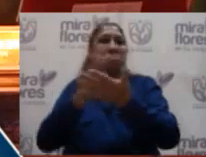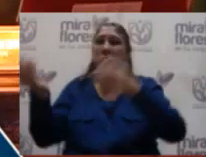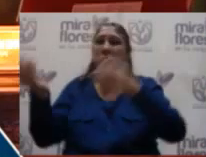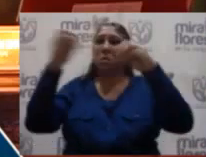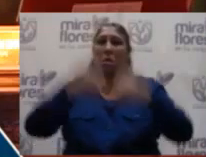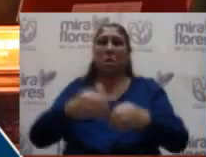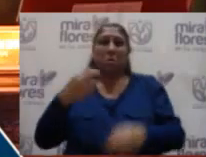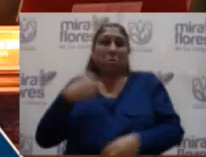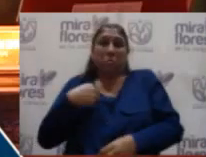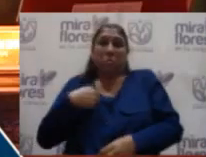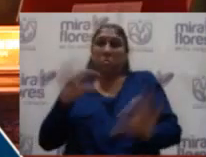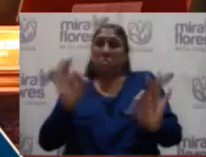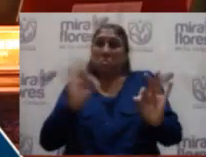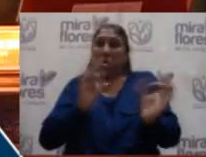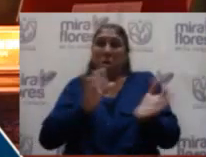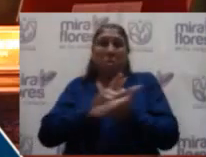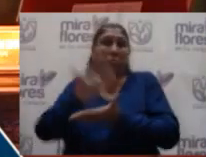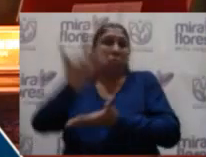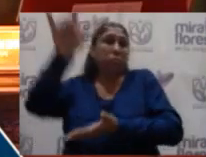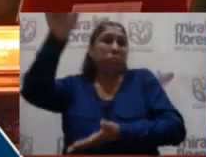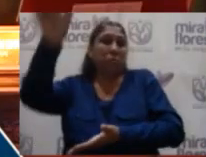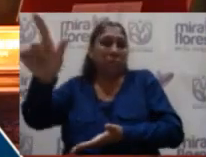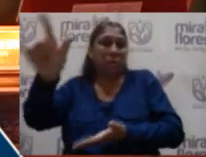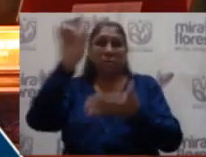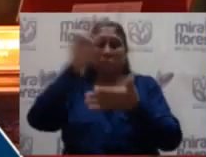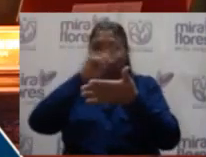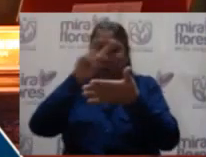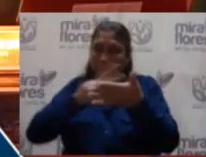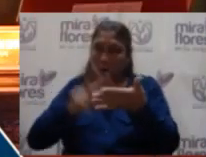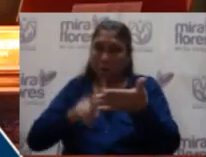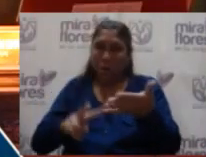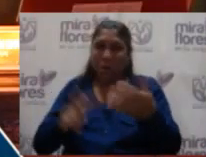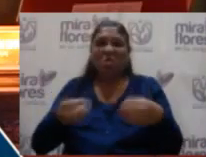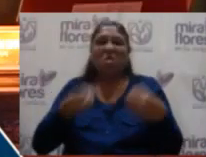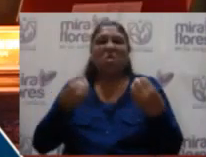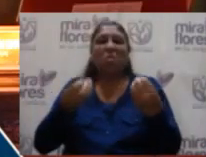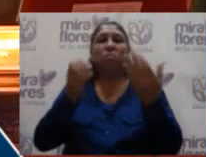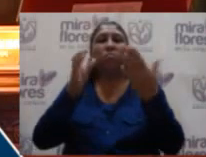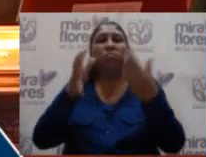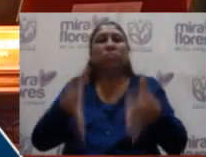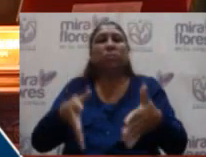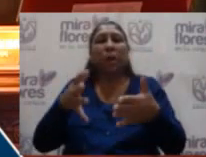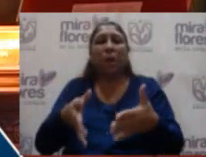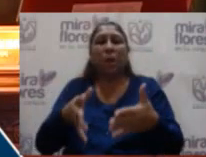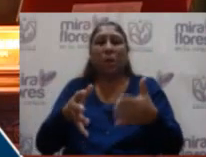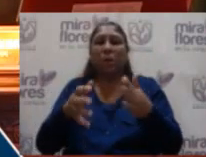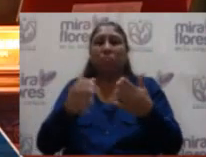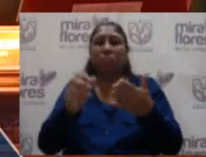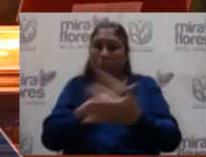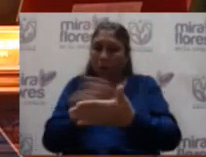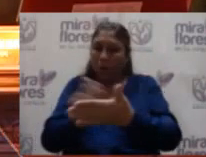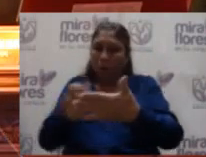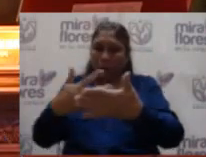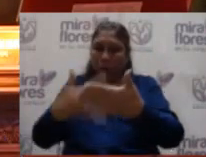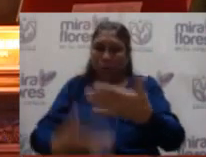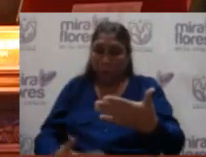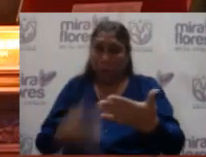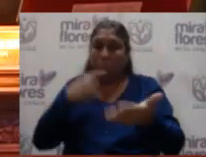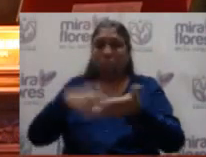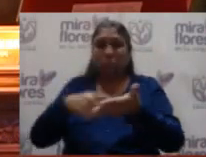ende, no viajé. Y quiero leer la parte pertinente de cómo quedaría el artículo del